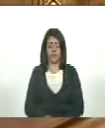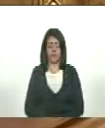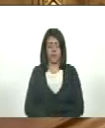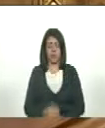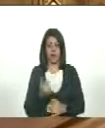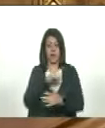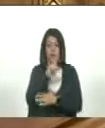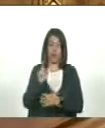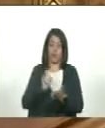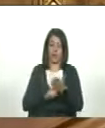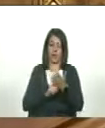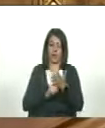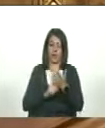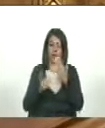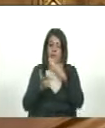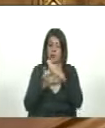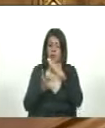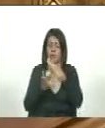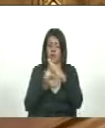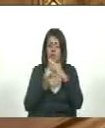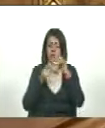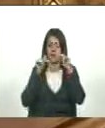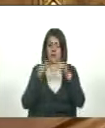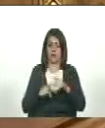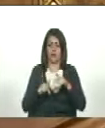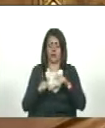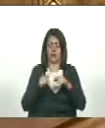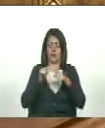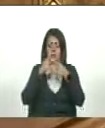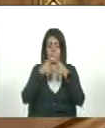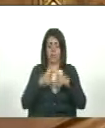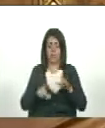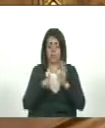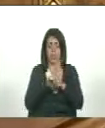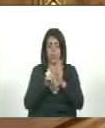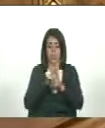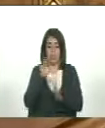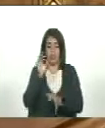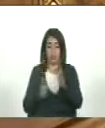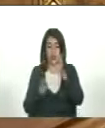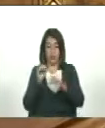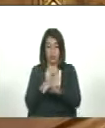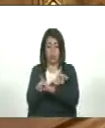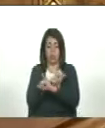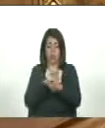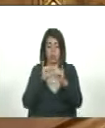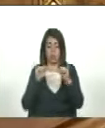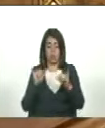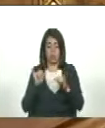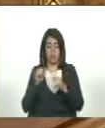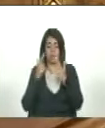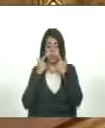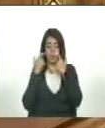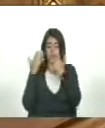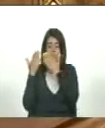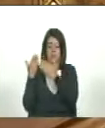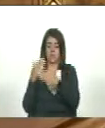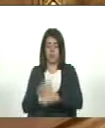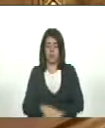señalado que complementa la parte técnica de este instrumento jurídico. Finalmente, en esta